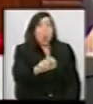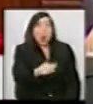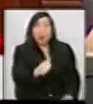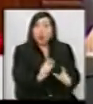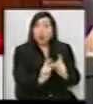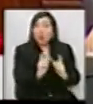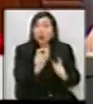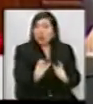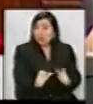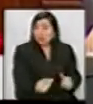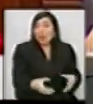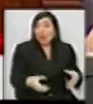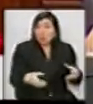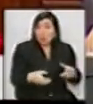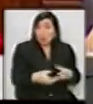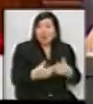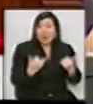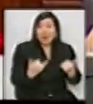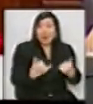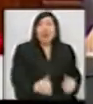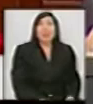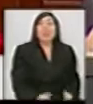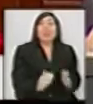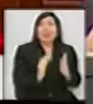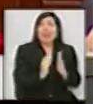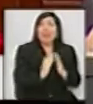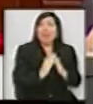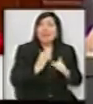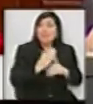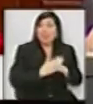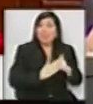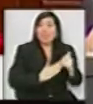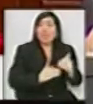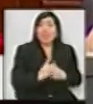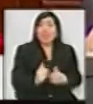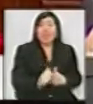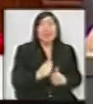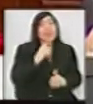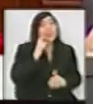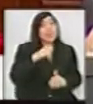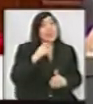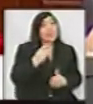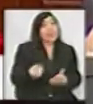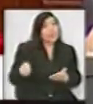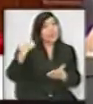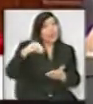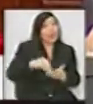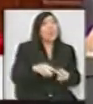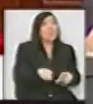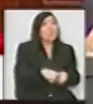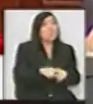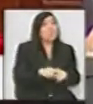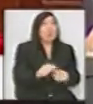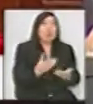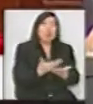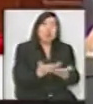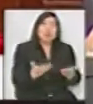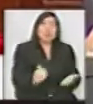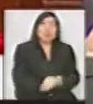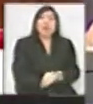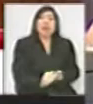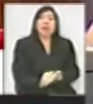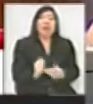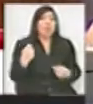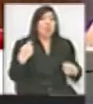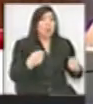congresistas de la comisión en ese momento de vivienda que planteamos la necesidad de incluir también un cuarto instrumento que es